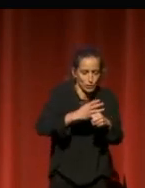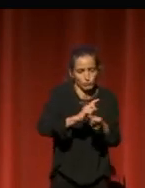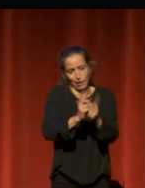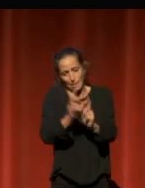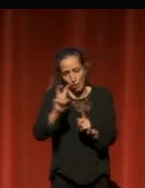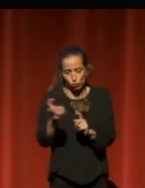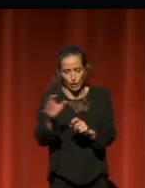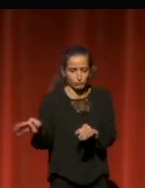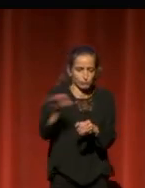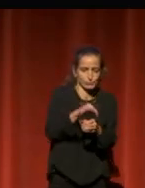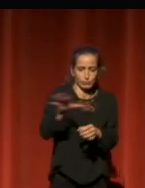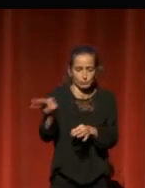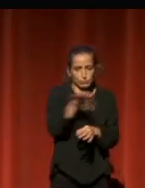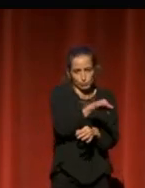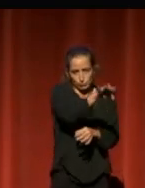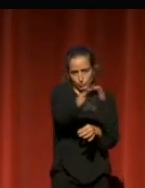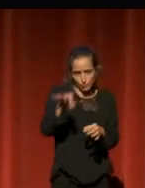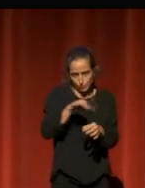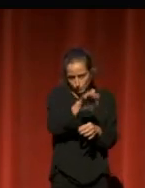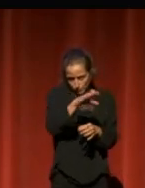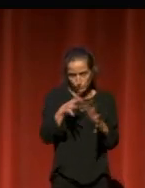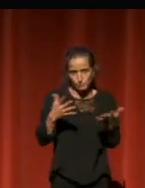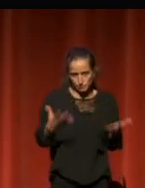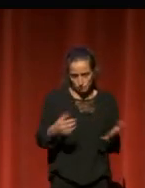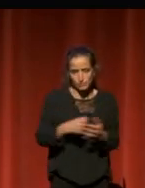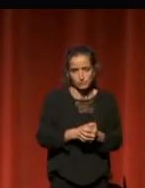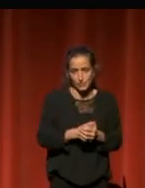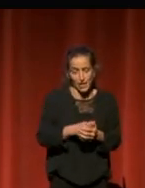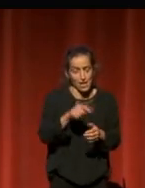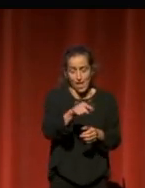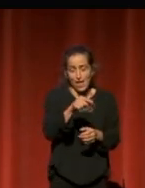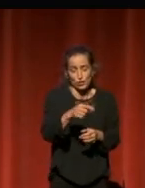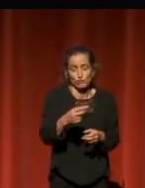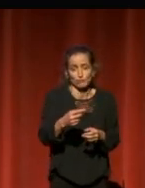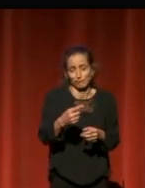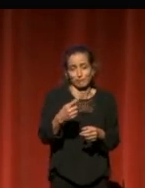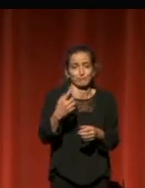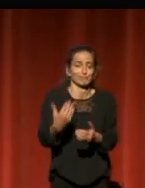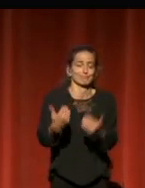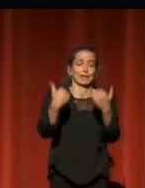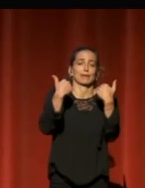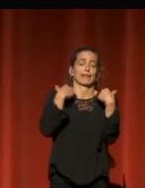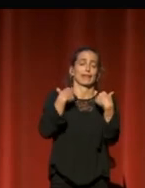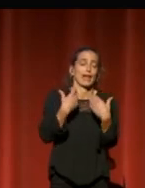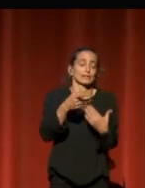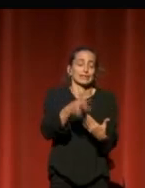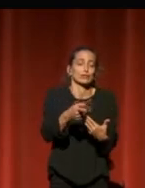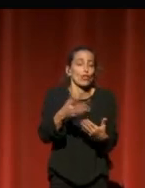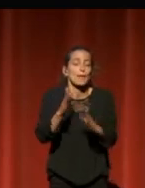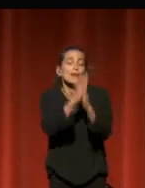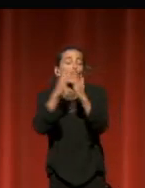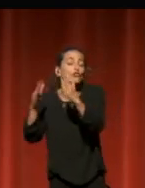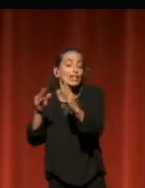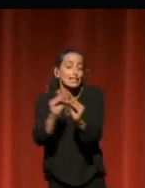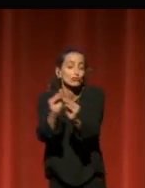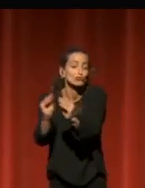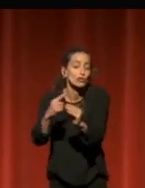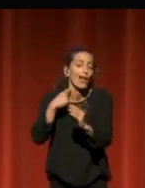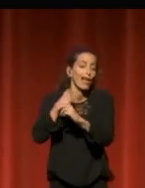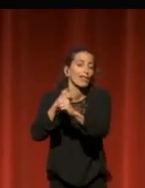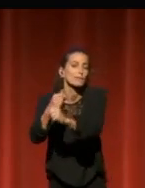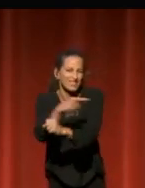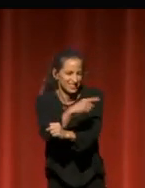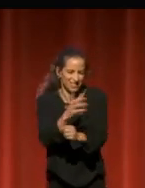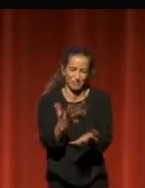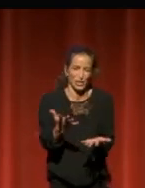inmenso porcentaje, en un inmenso porcentaje, no saben qué es una biblioteca. No lo saben. Tienen que tener a alguien por